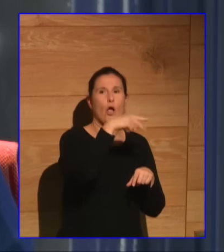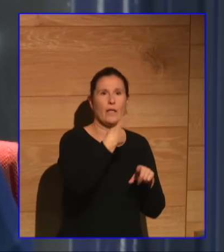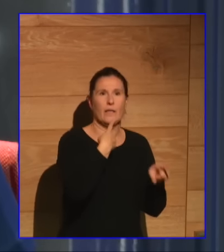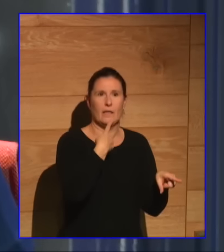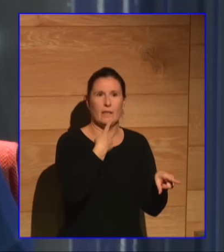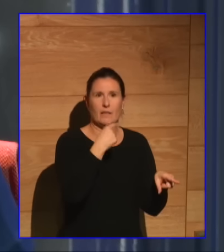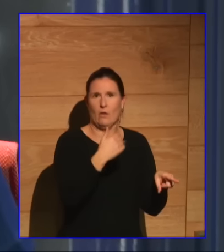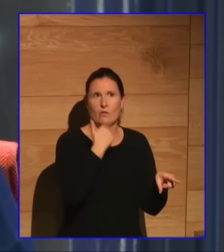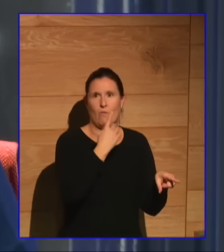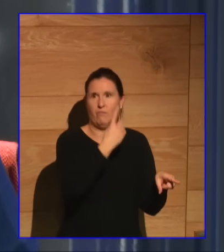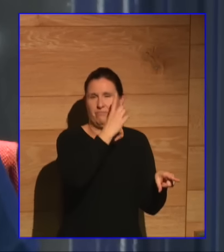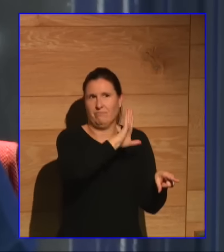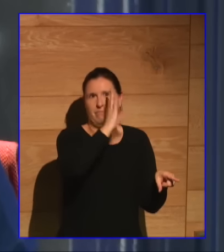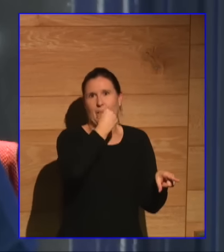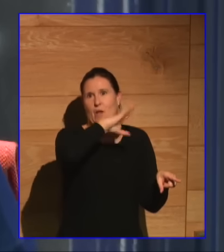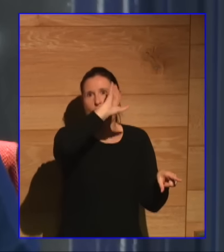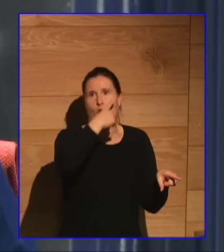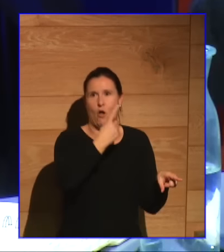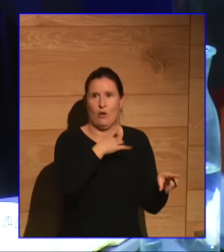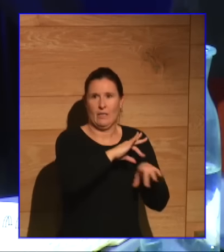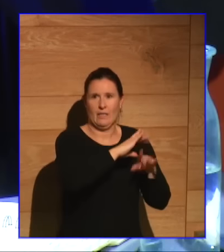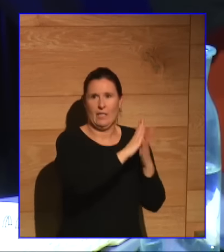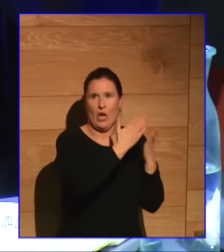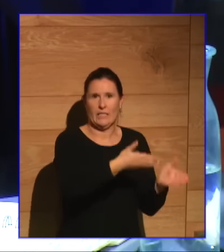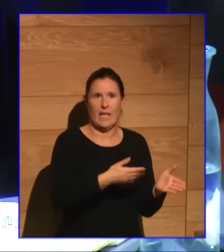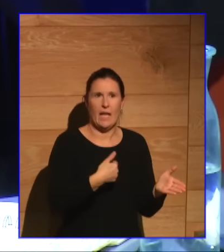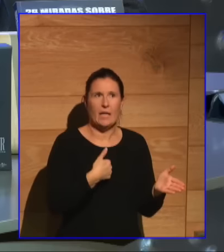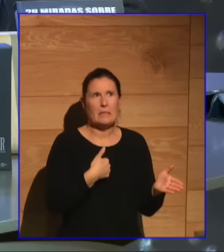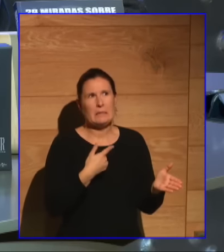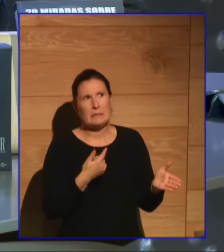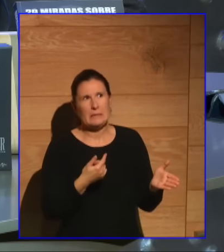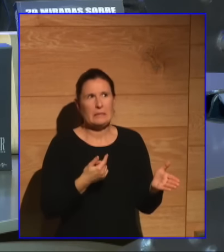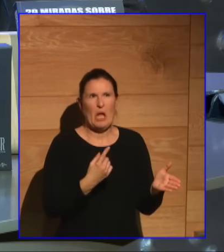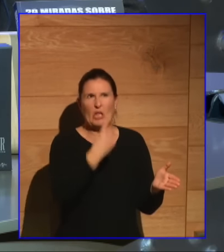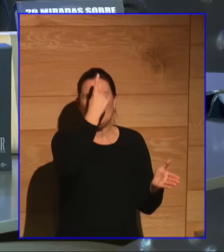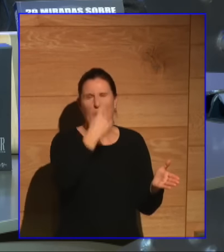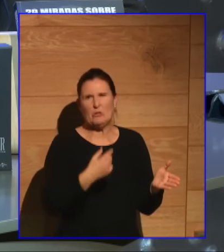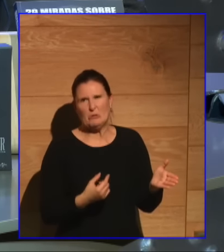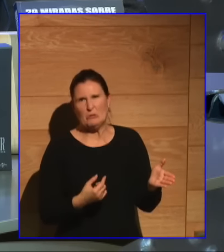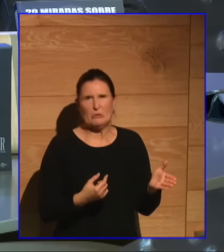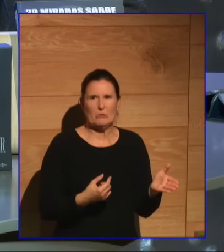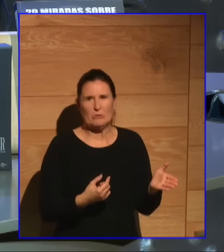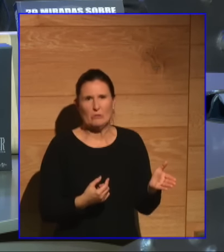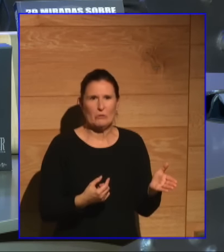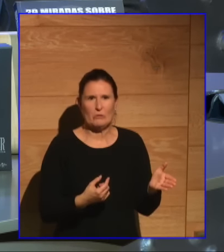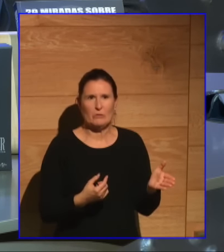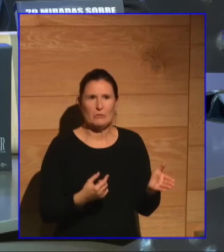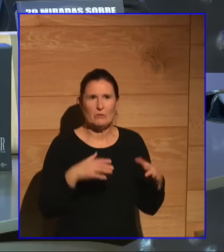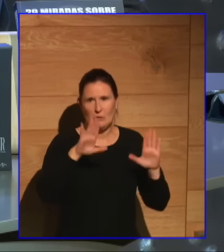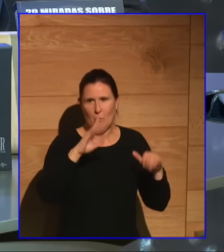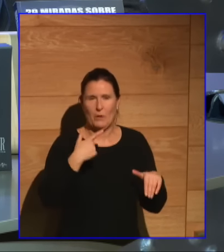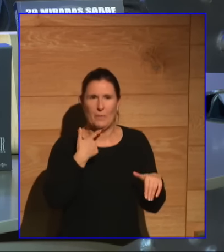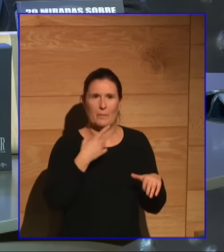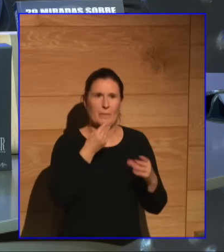es prácticamente Dios, ¿no, Rodrigo? No lo pondría a la altura de Dios, no. Concretamente. No. En la historia